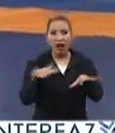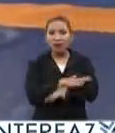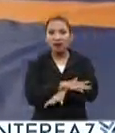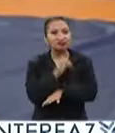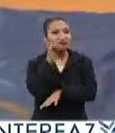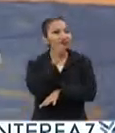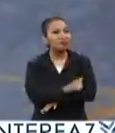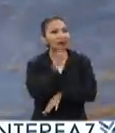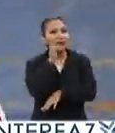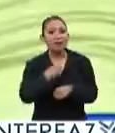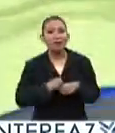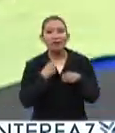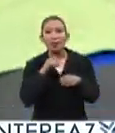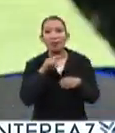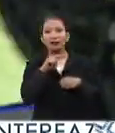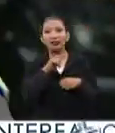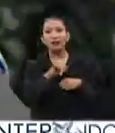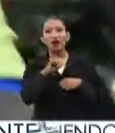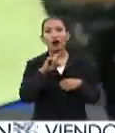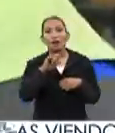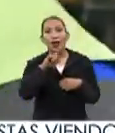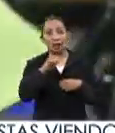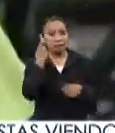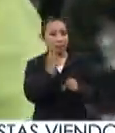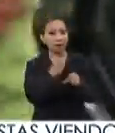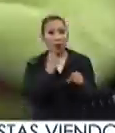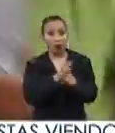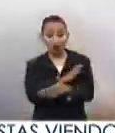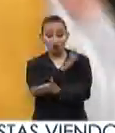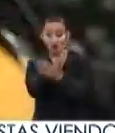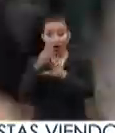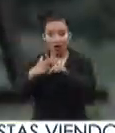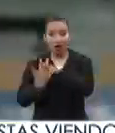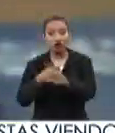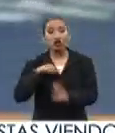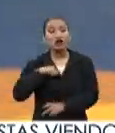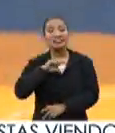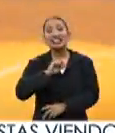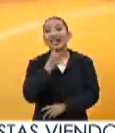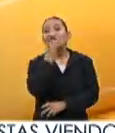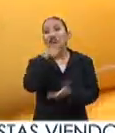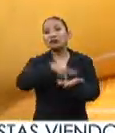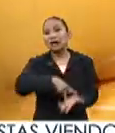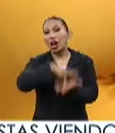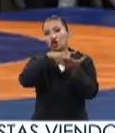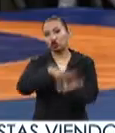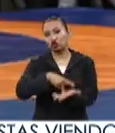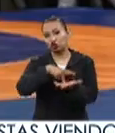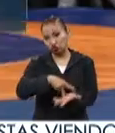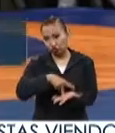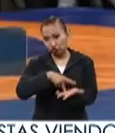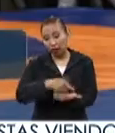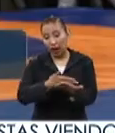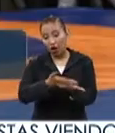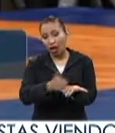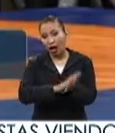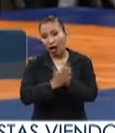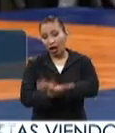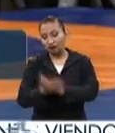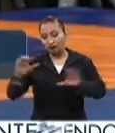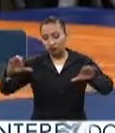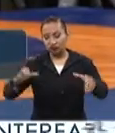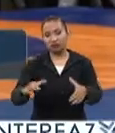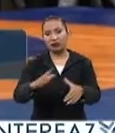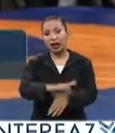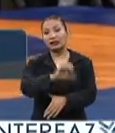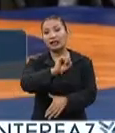para siempre la vida de Pati Olvera. Para empezar, cuando llegué a lucha yo pesaba 72 kilos y ahorita estoy en la